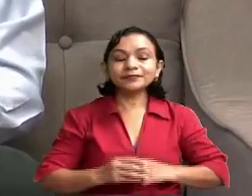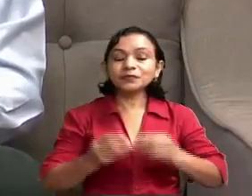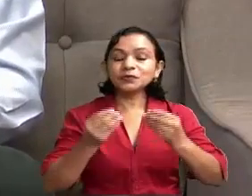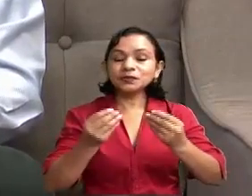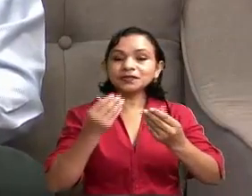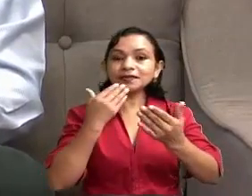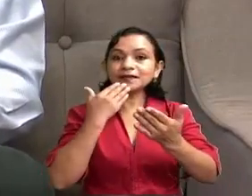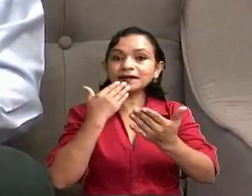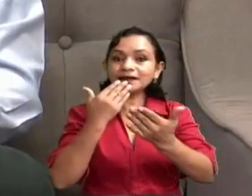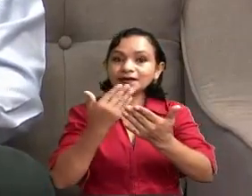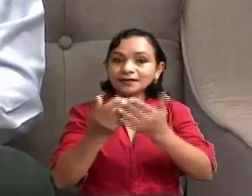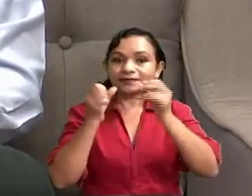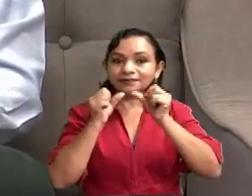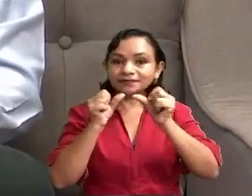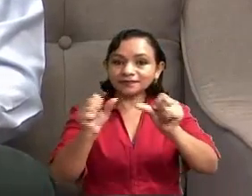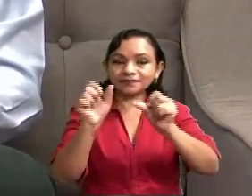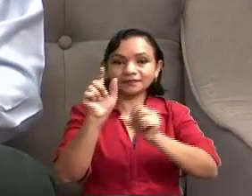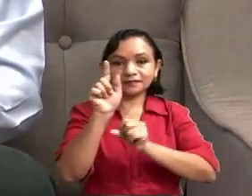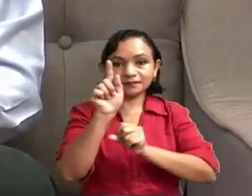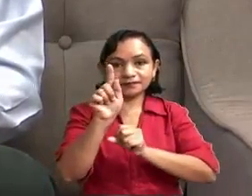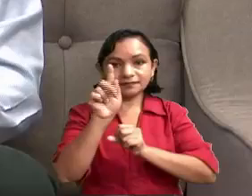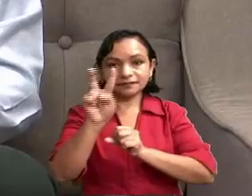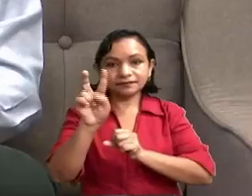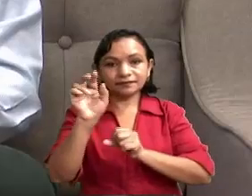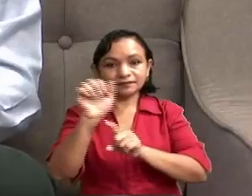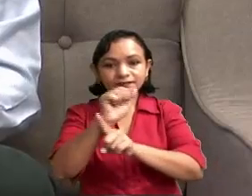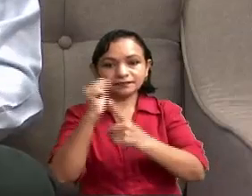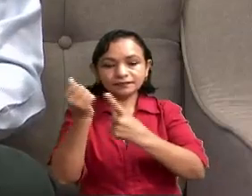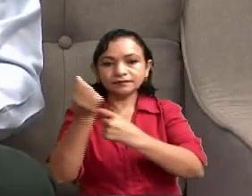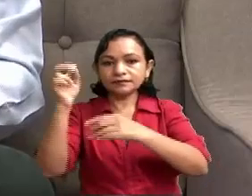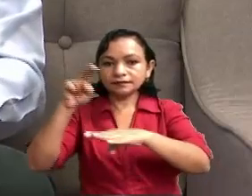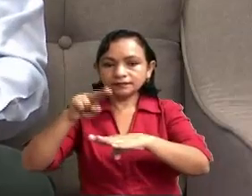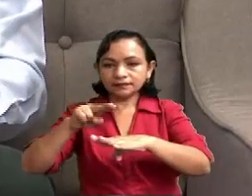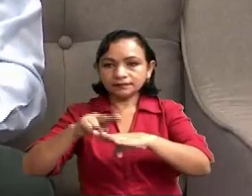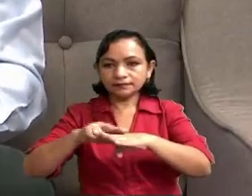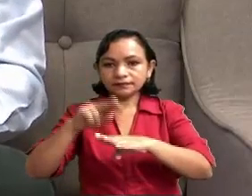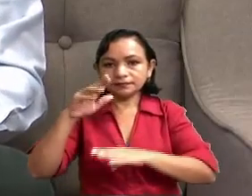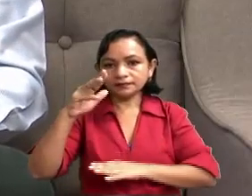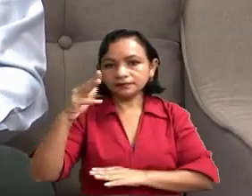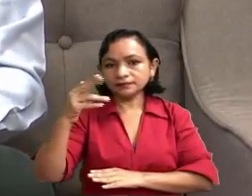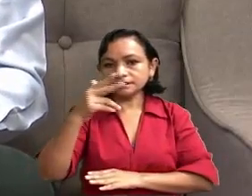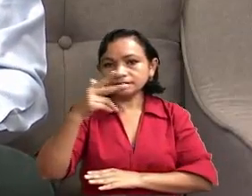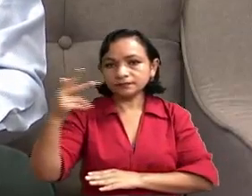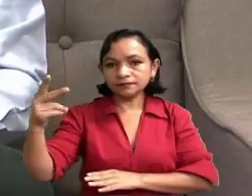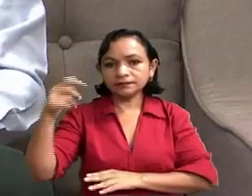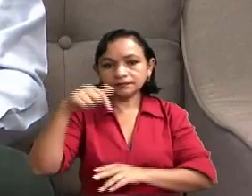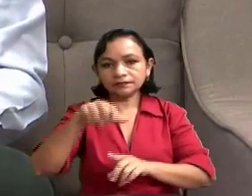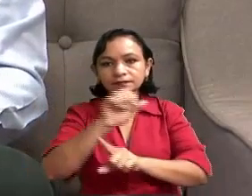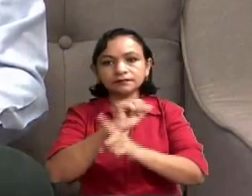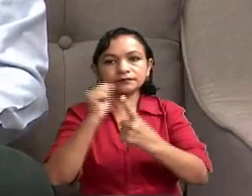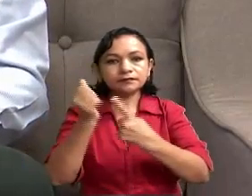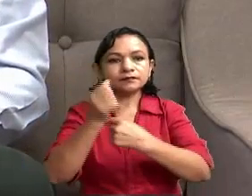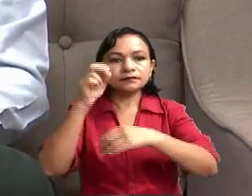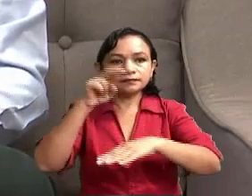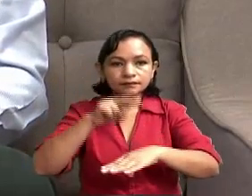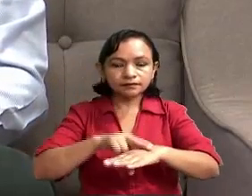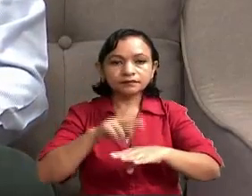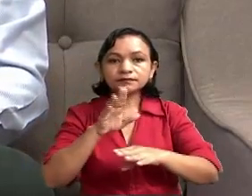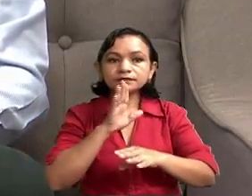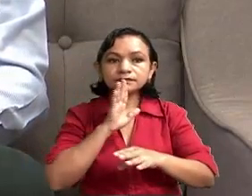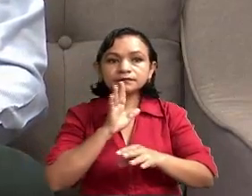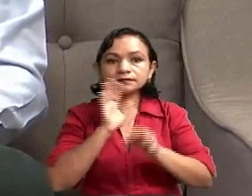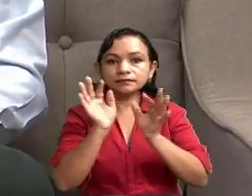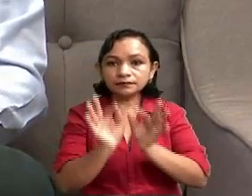Muchísimas gracias por continuar en sintonía del canal parlamentario. Muchísimas gracias por continuar acompañándonos en su programa desde el Parlamento. Una conversación